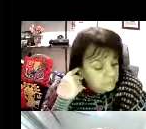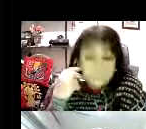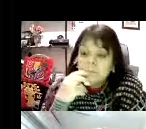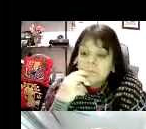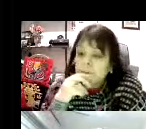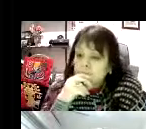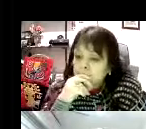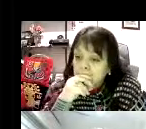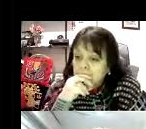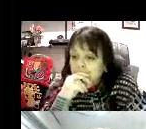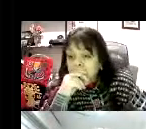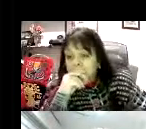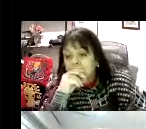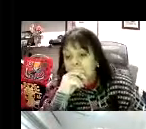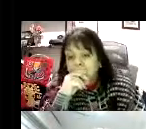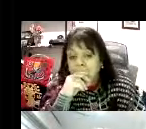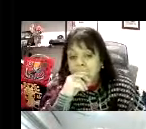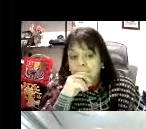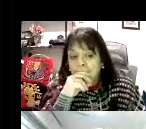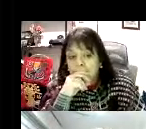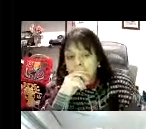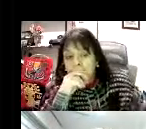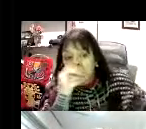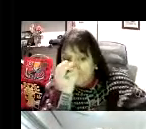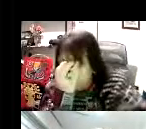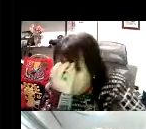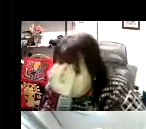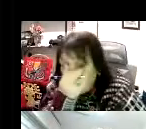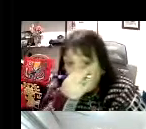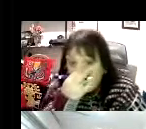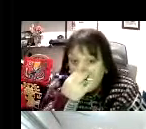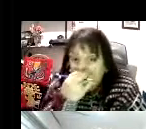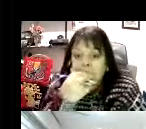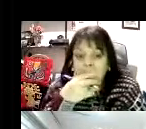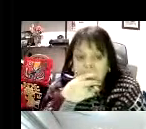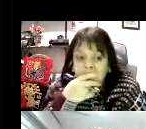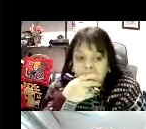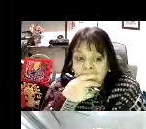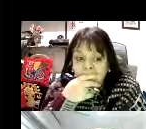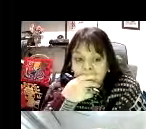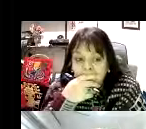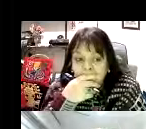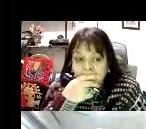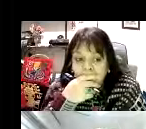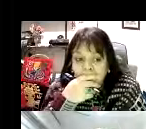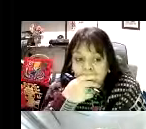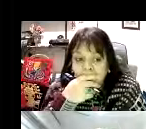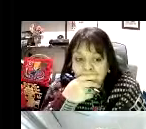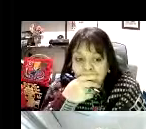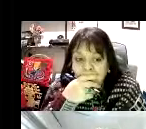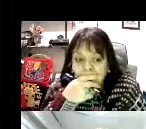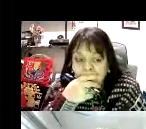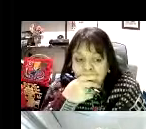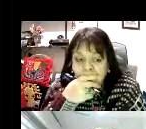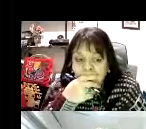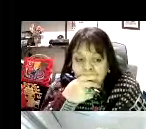trataban y otras no. Entonces, demostraron que por vía sexual el virus no se transmite si la persona que